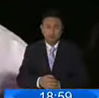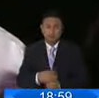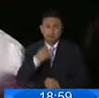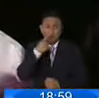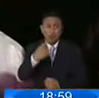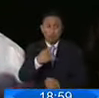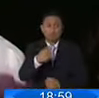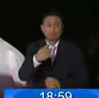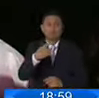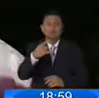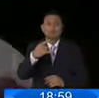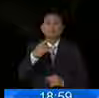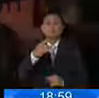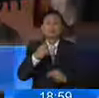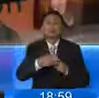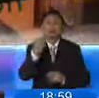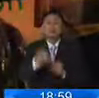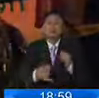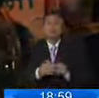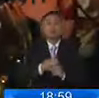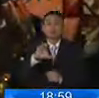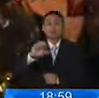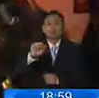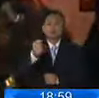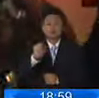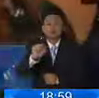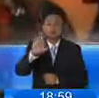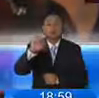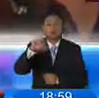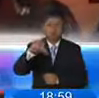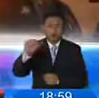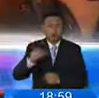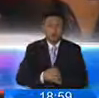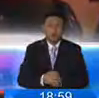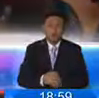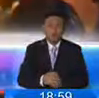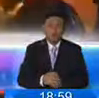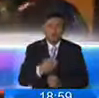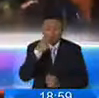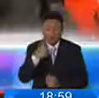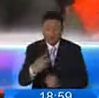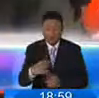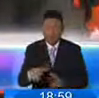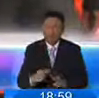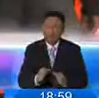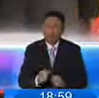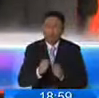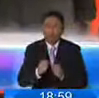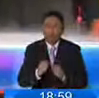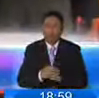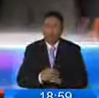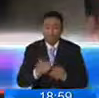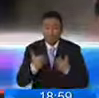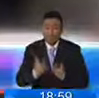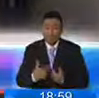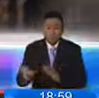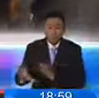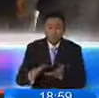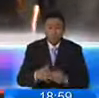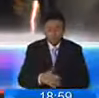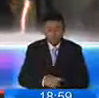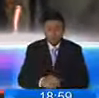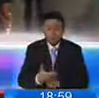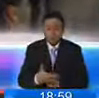de apellido Castillo, quien ha fallecido. Las escenas en el lugar del accidente eran desgarradoras. Los cuerpos de los fallecidos